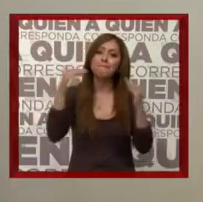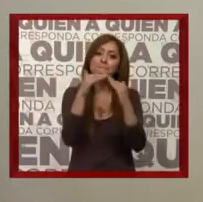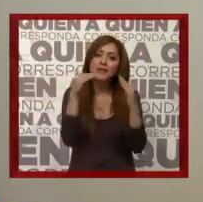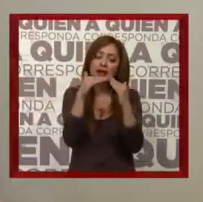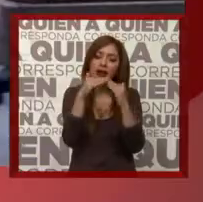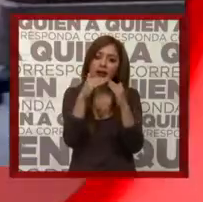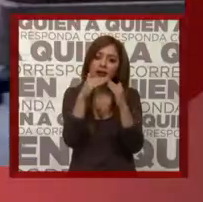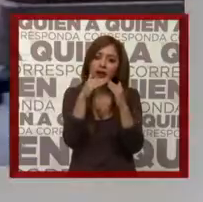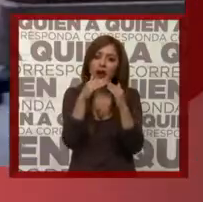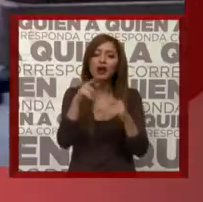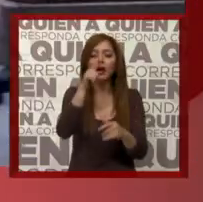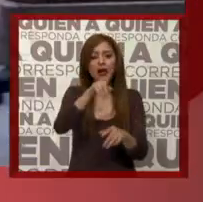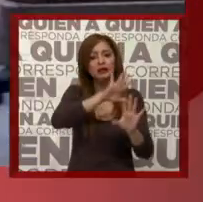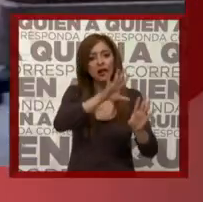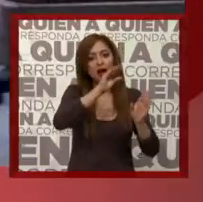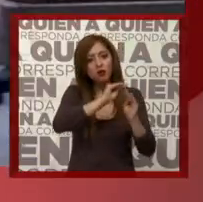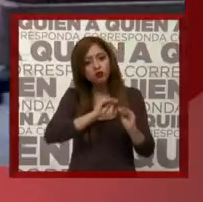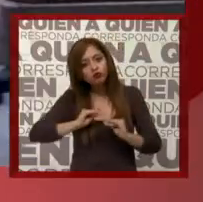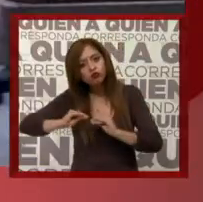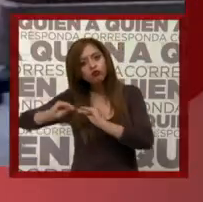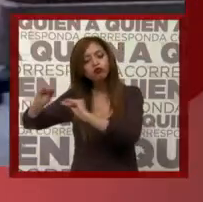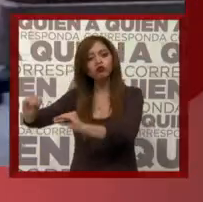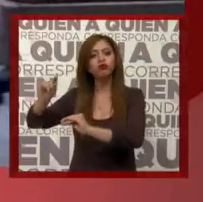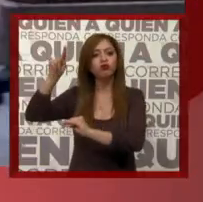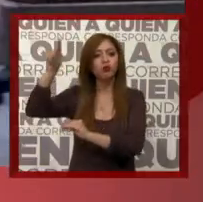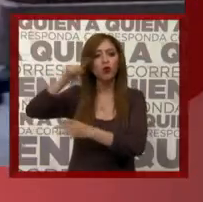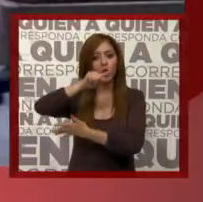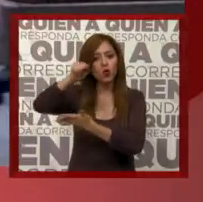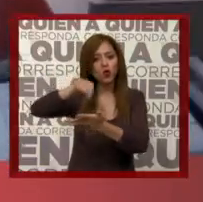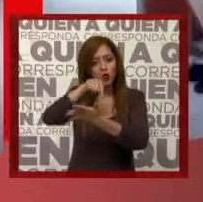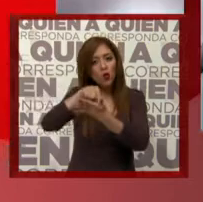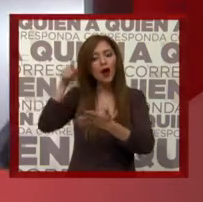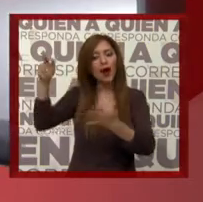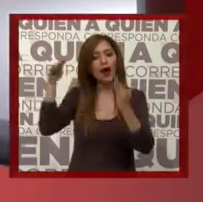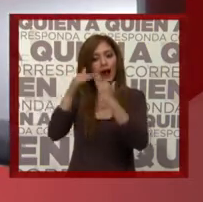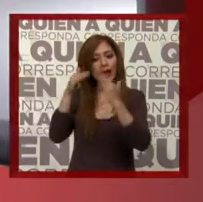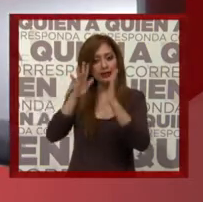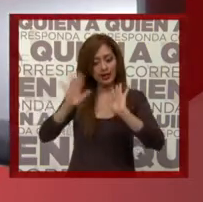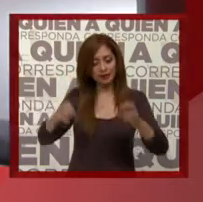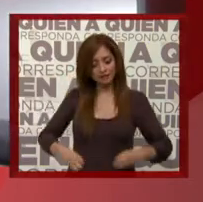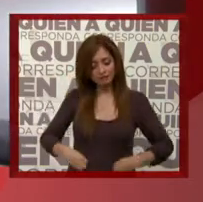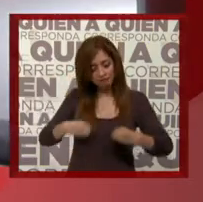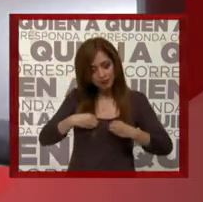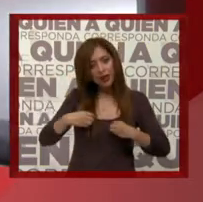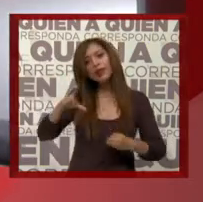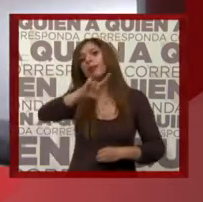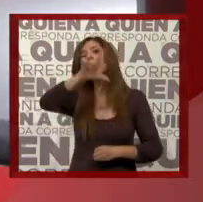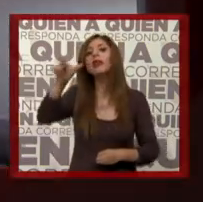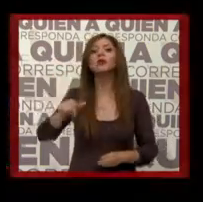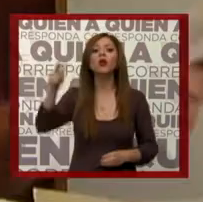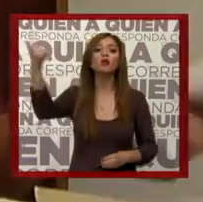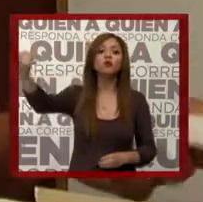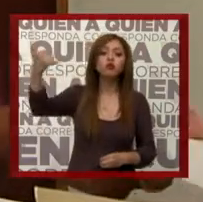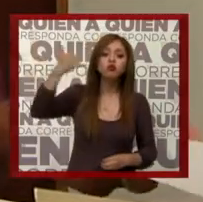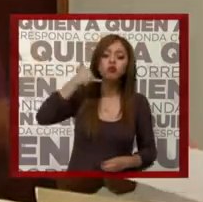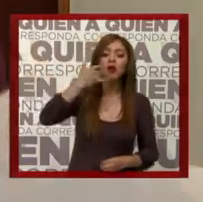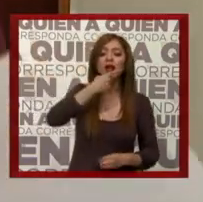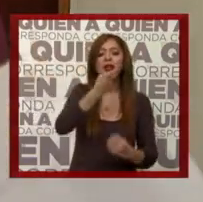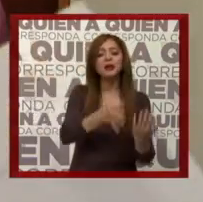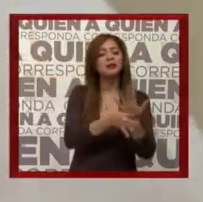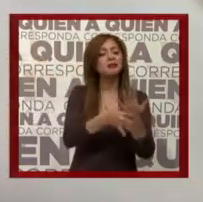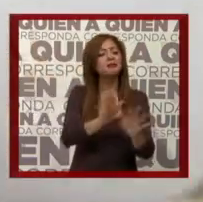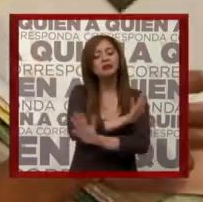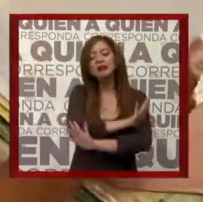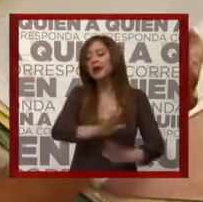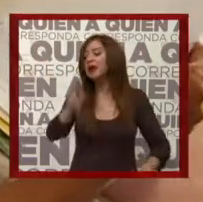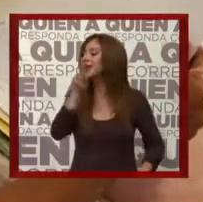ellos se fueron a vivir a partir de ese momento a la casa. Cuenta que se comunicaron con él para informarle que ya no rentarían más la